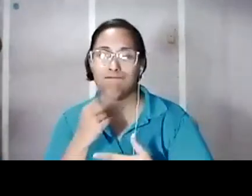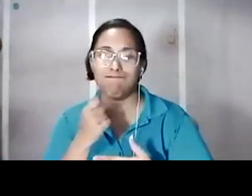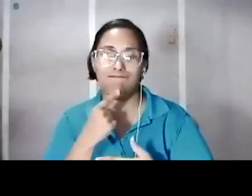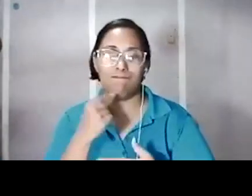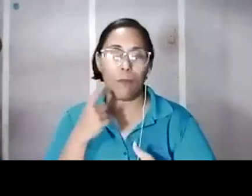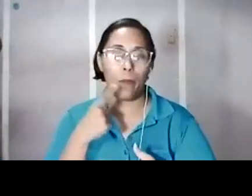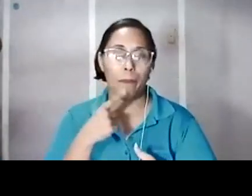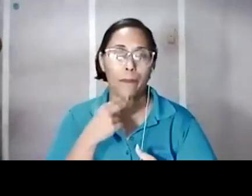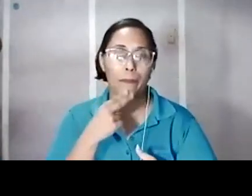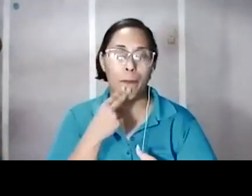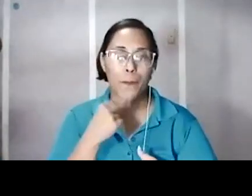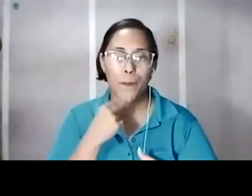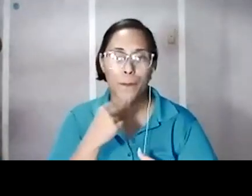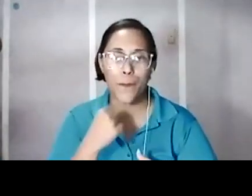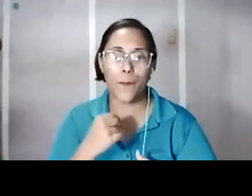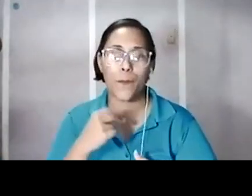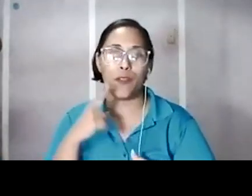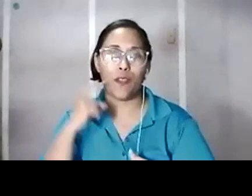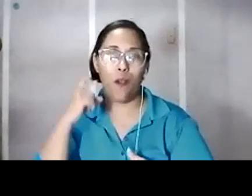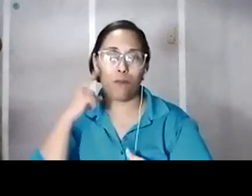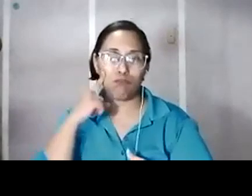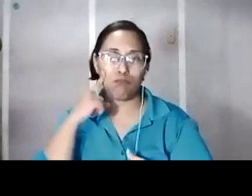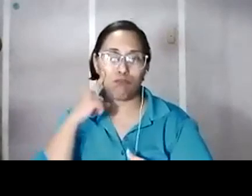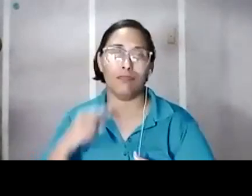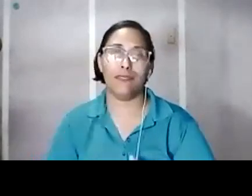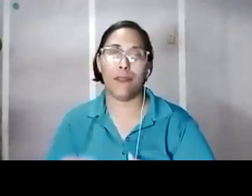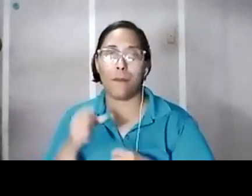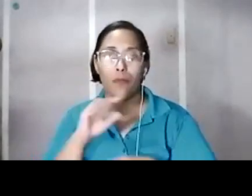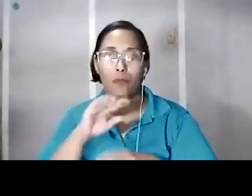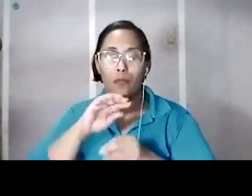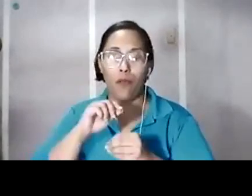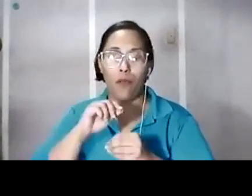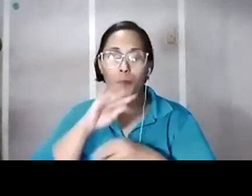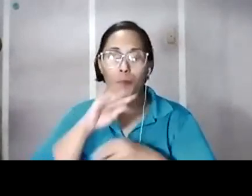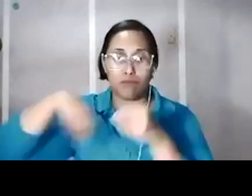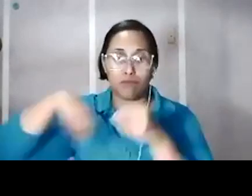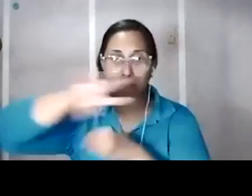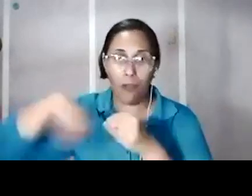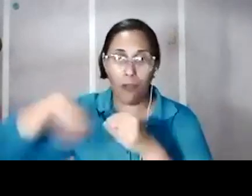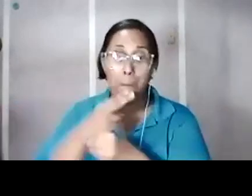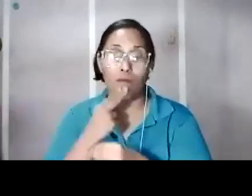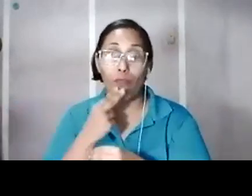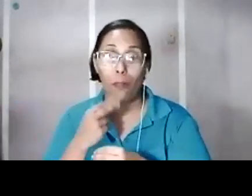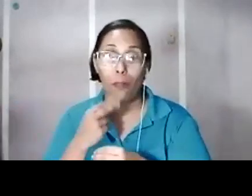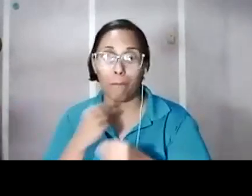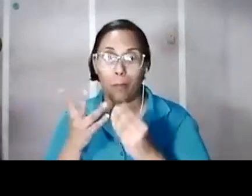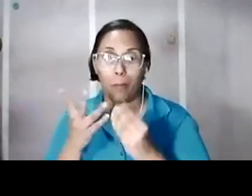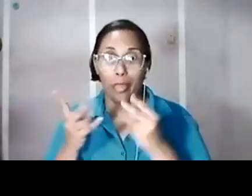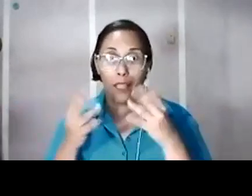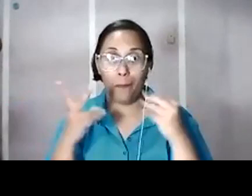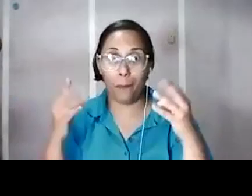me acuerdo de aquellas, era el algodón de azúcar, que aquello dejaba un emplaste en la